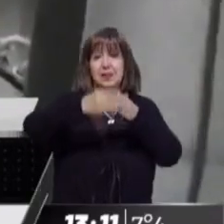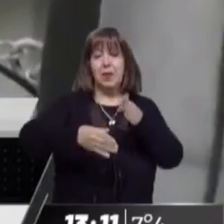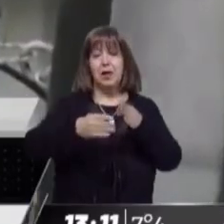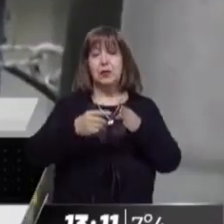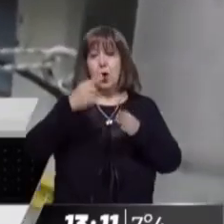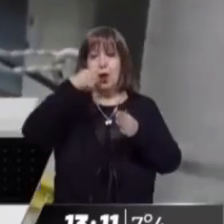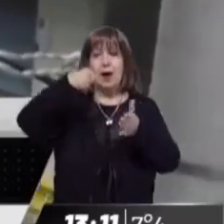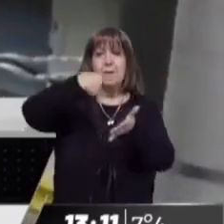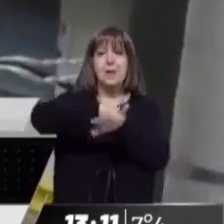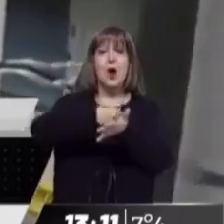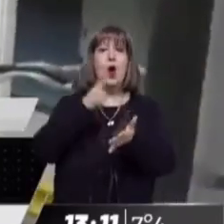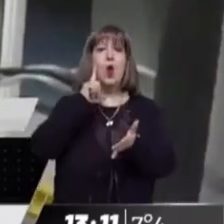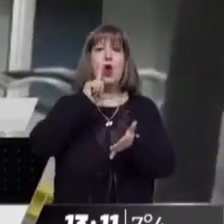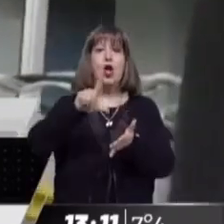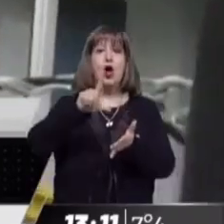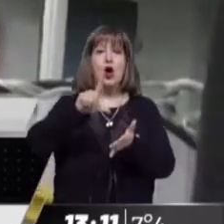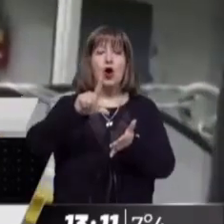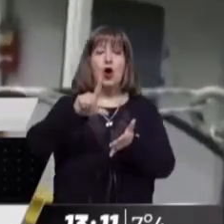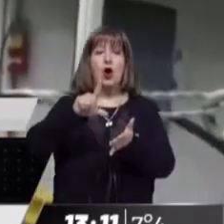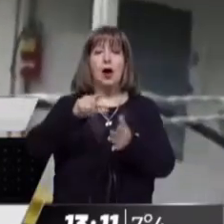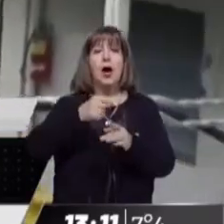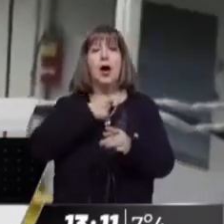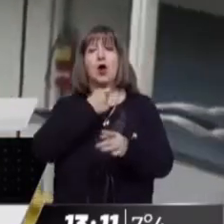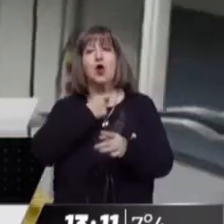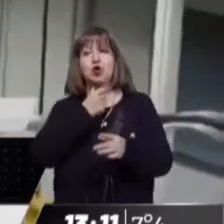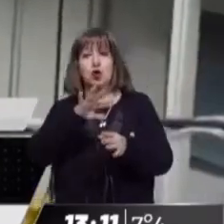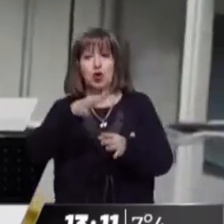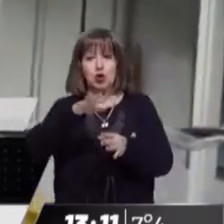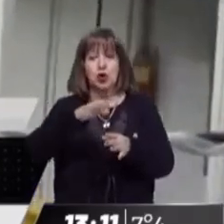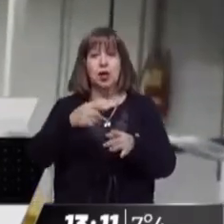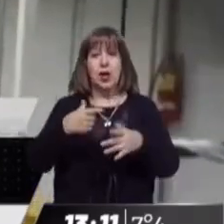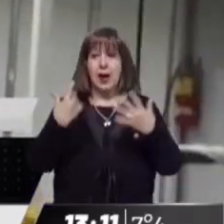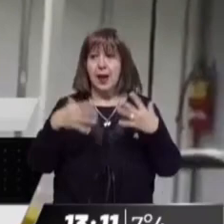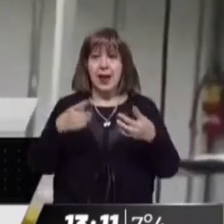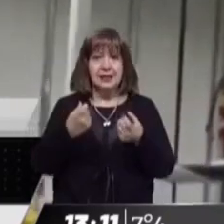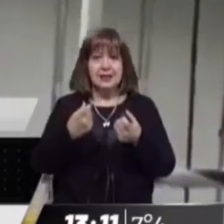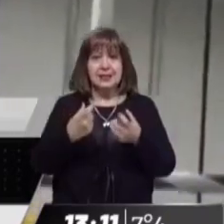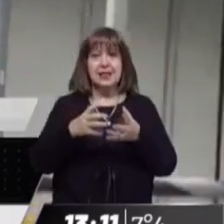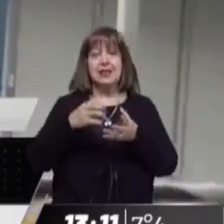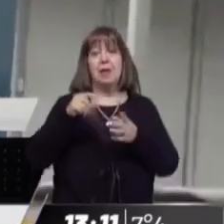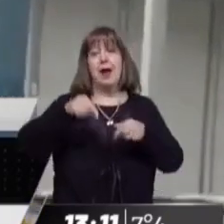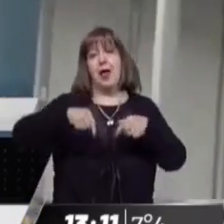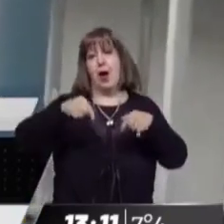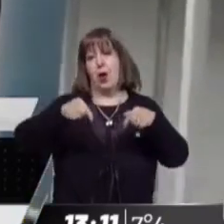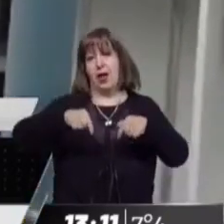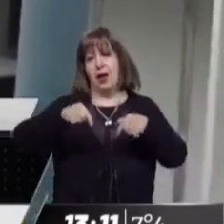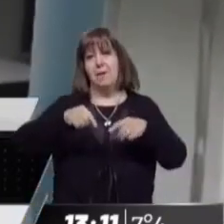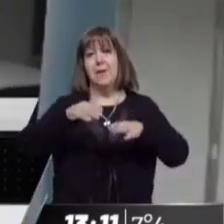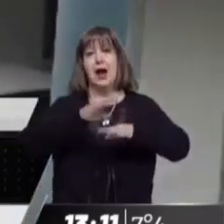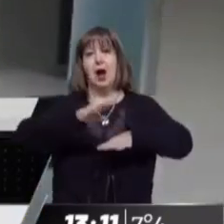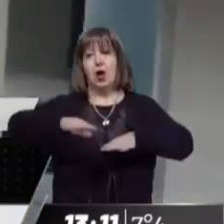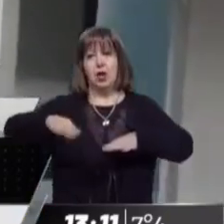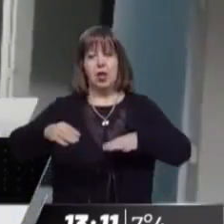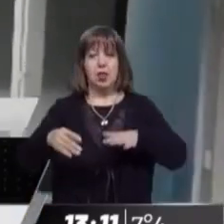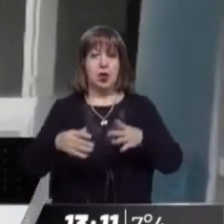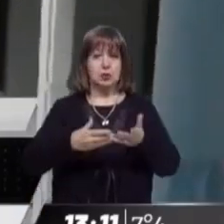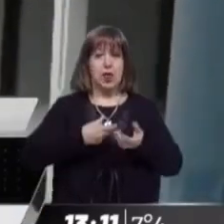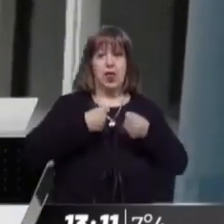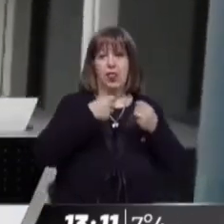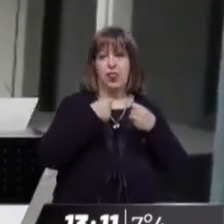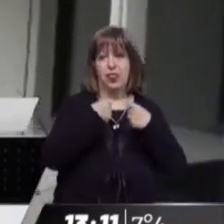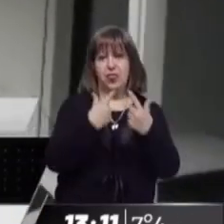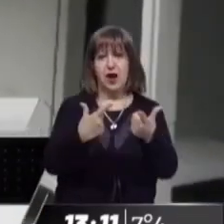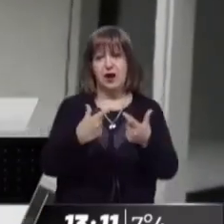los últimos días de julio, en los primeros días de agosto, por lo cual esta ayuda es para estos 60 días. Tenemos que movernos muy rápido para estos 60